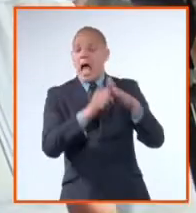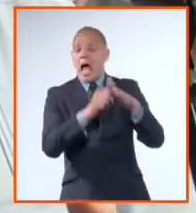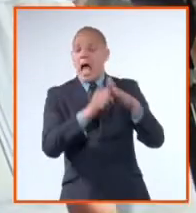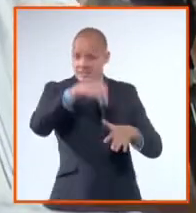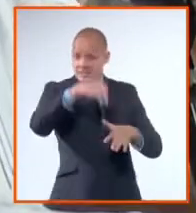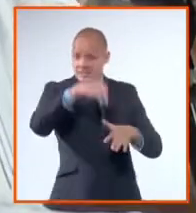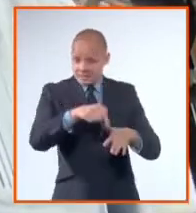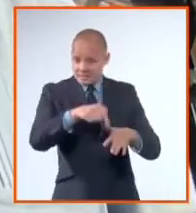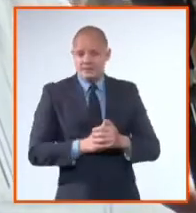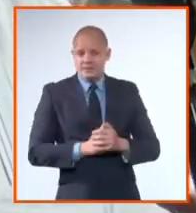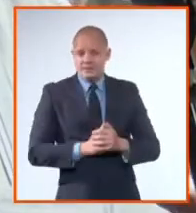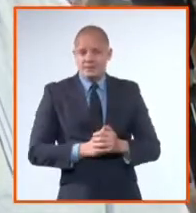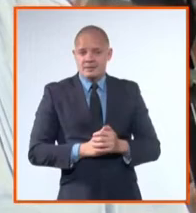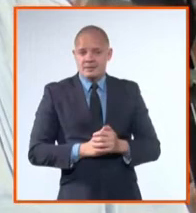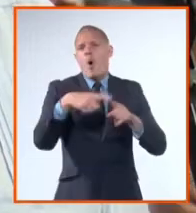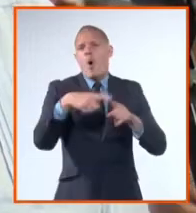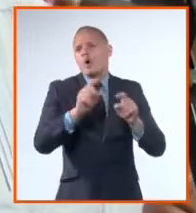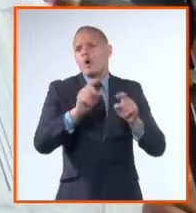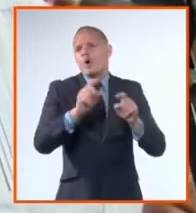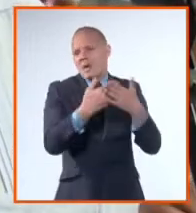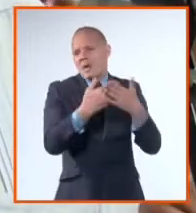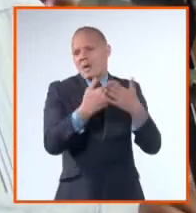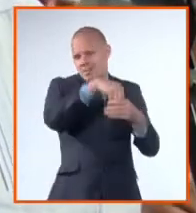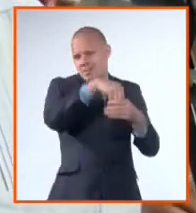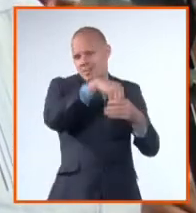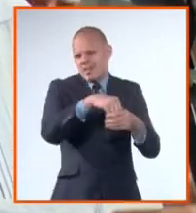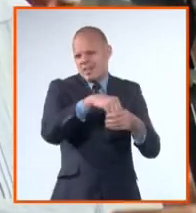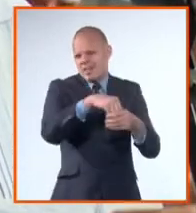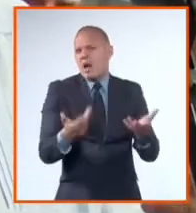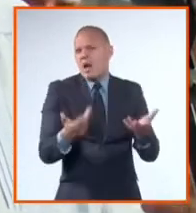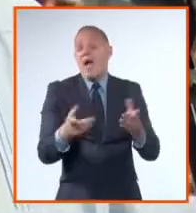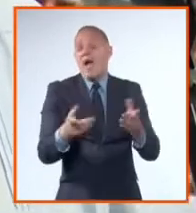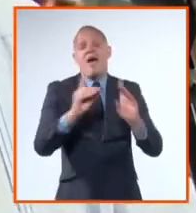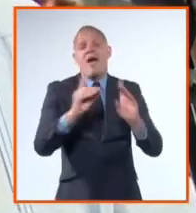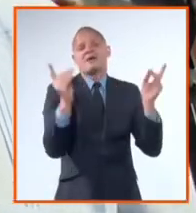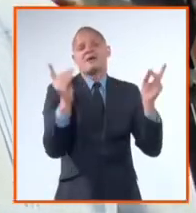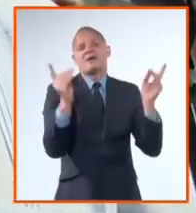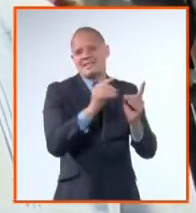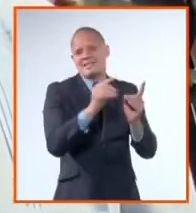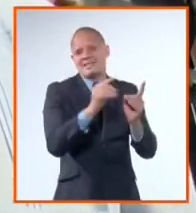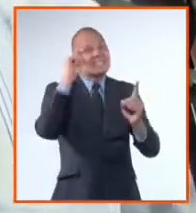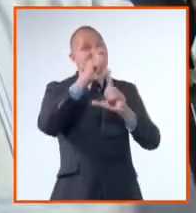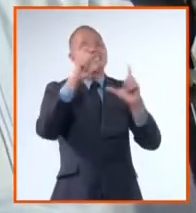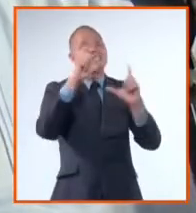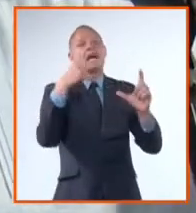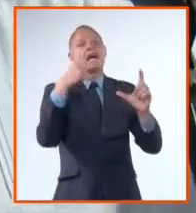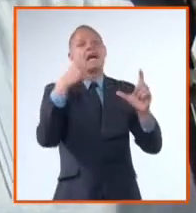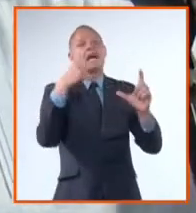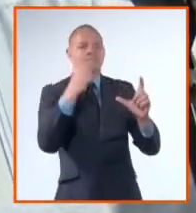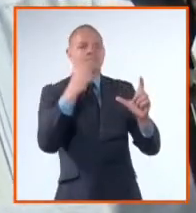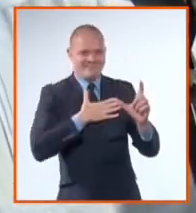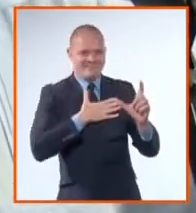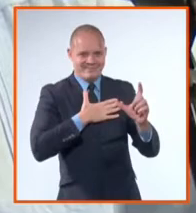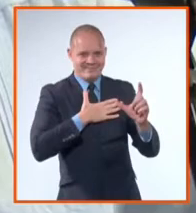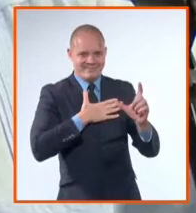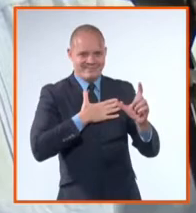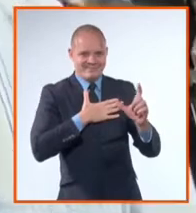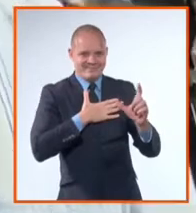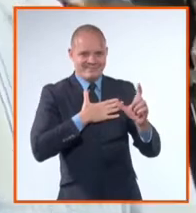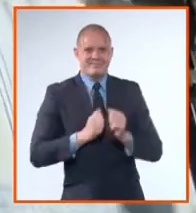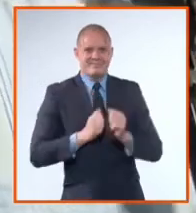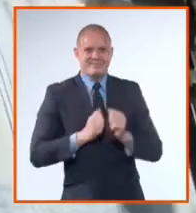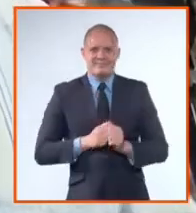cuando hablaba de las transformaciones en la Academia de Ciencias, para que sea cada vez más la Academia de Ciencias de Cuba,